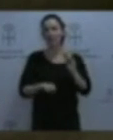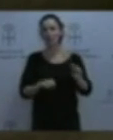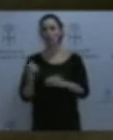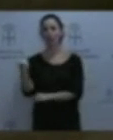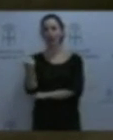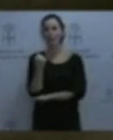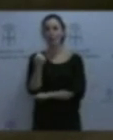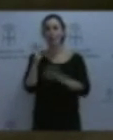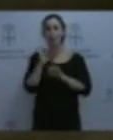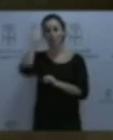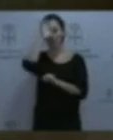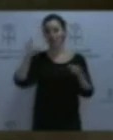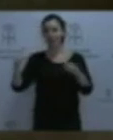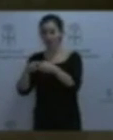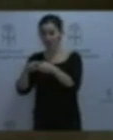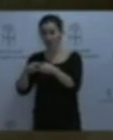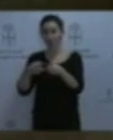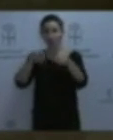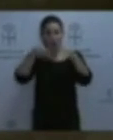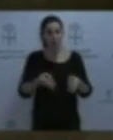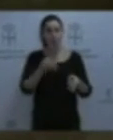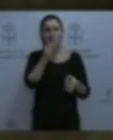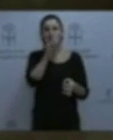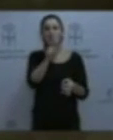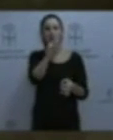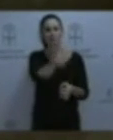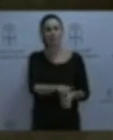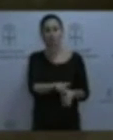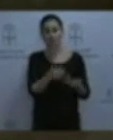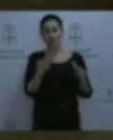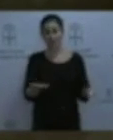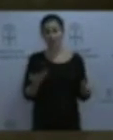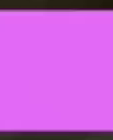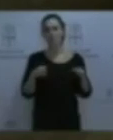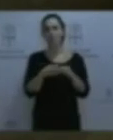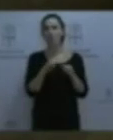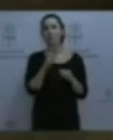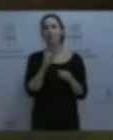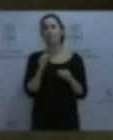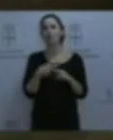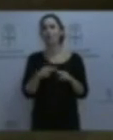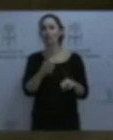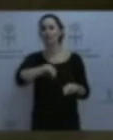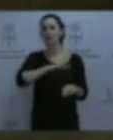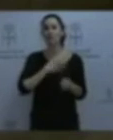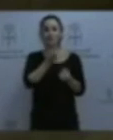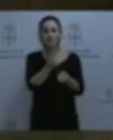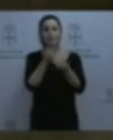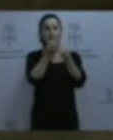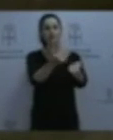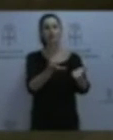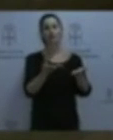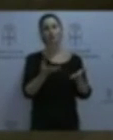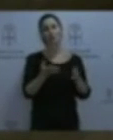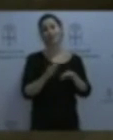conjunto de la comunidad científica. Nos gustaría que fuera su compromiso, y desde nuestro grupo parlamentario se lo traslado muy a mi